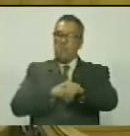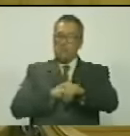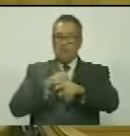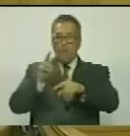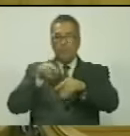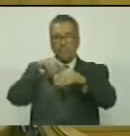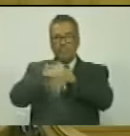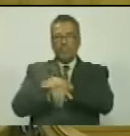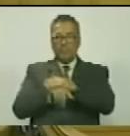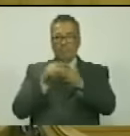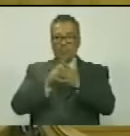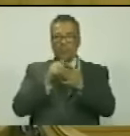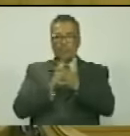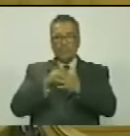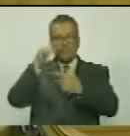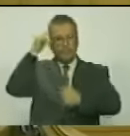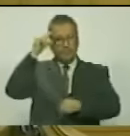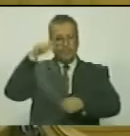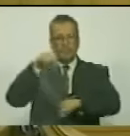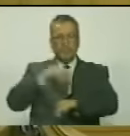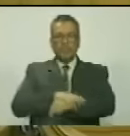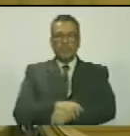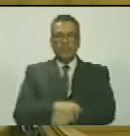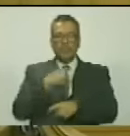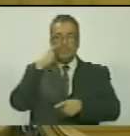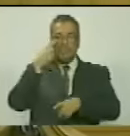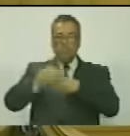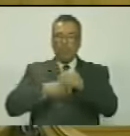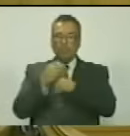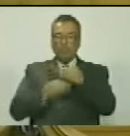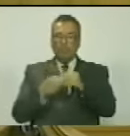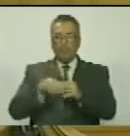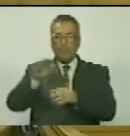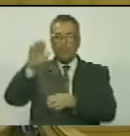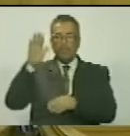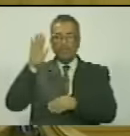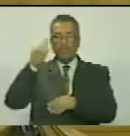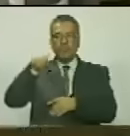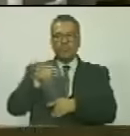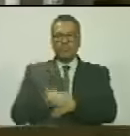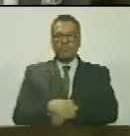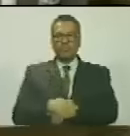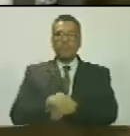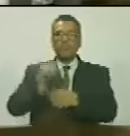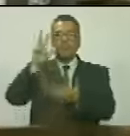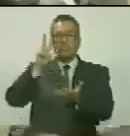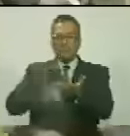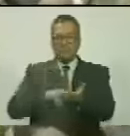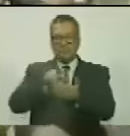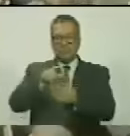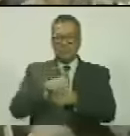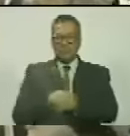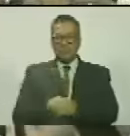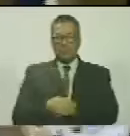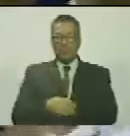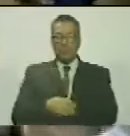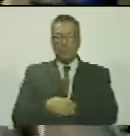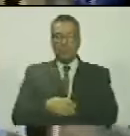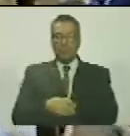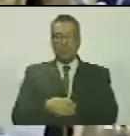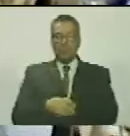para incluir este punto en el orden del día, sírvanse a manifestarlo con la señal de costumbre. Queda aprobado.